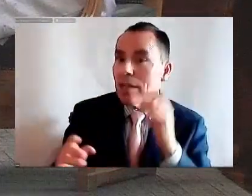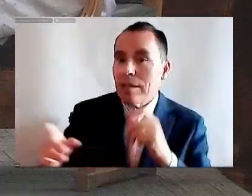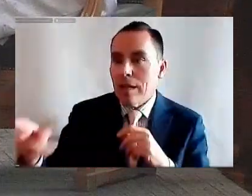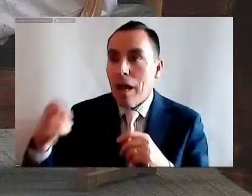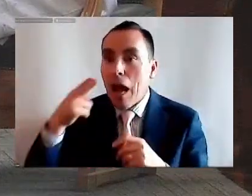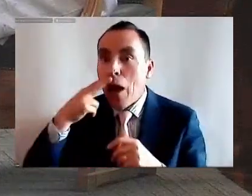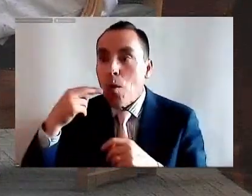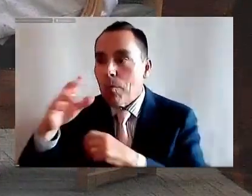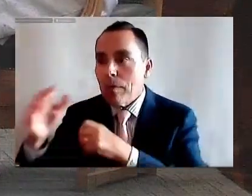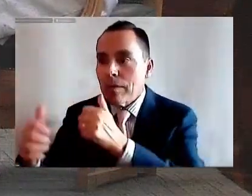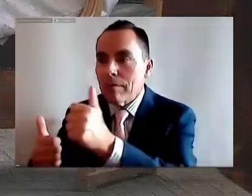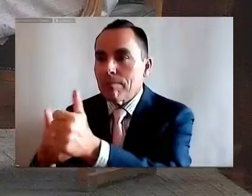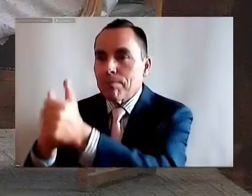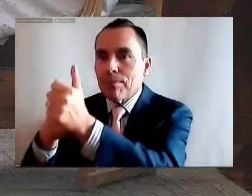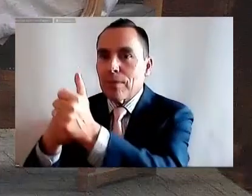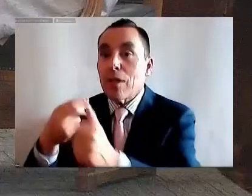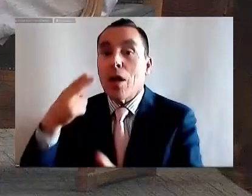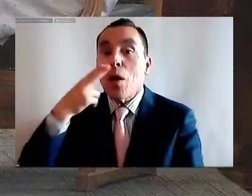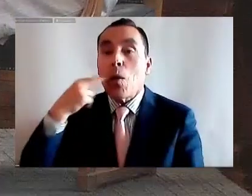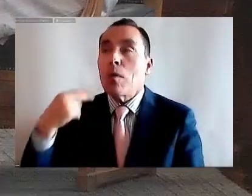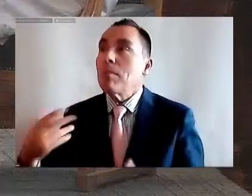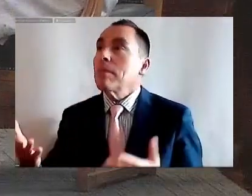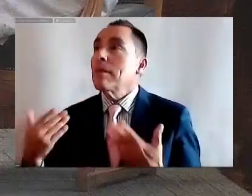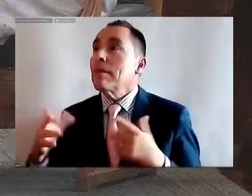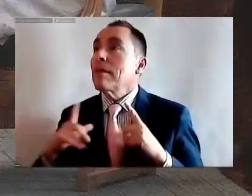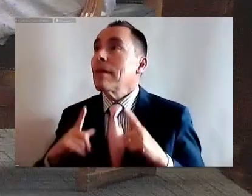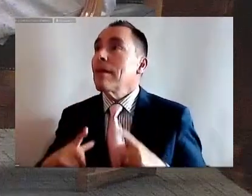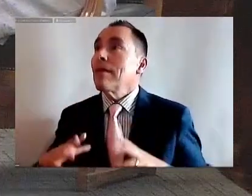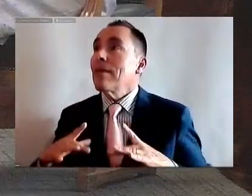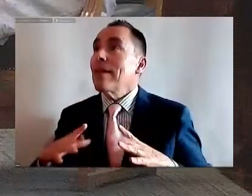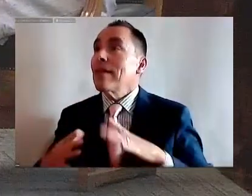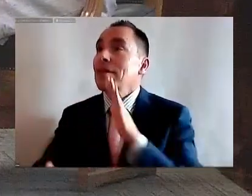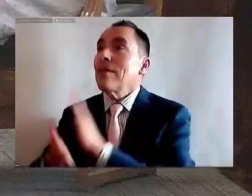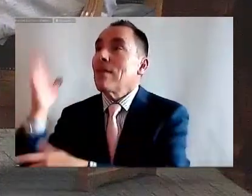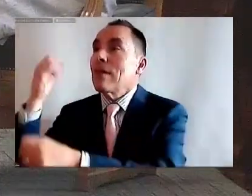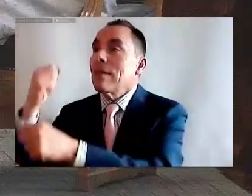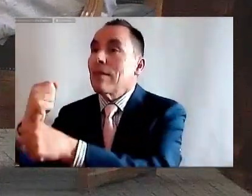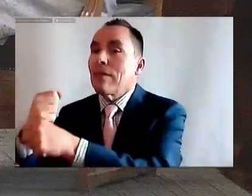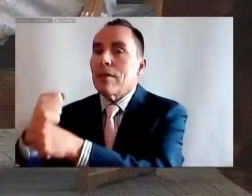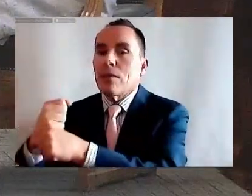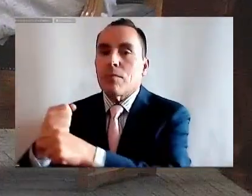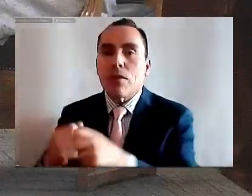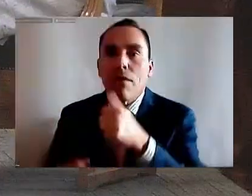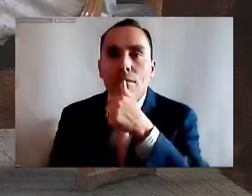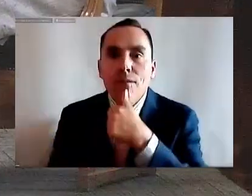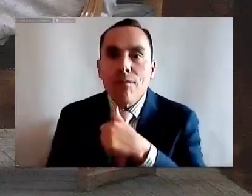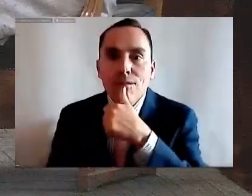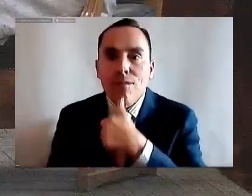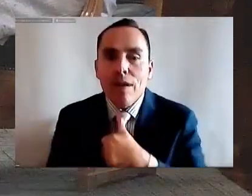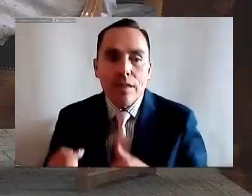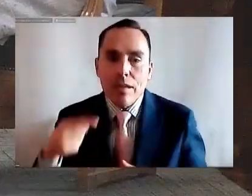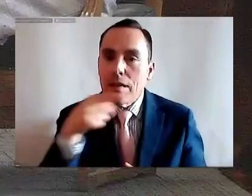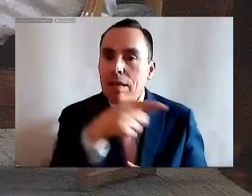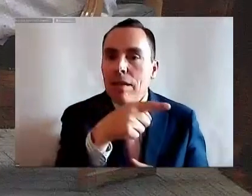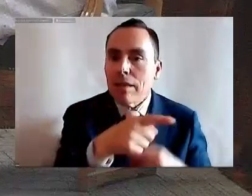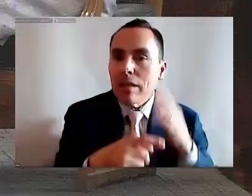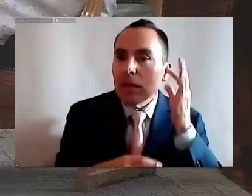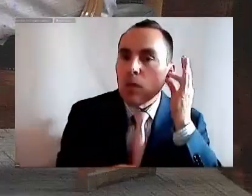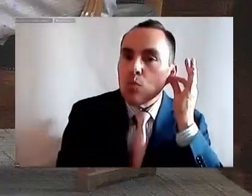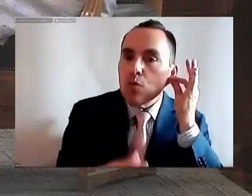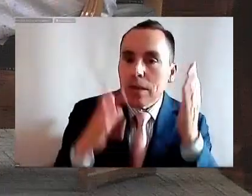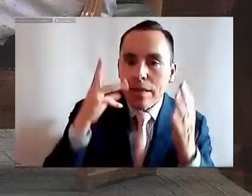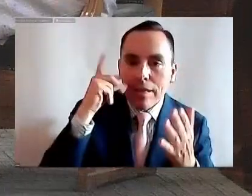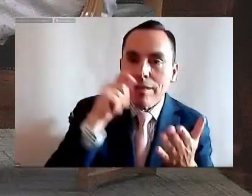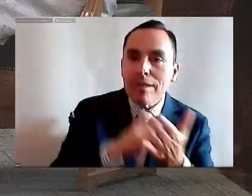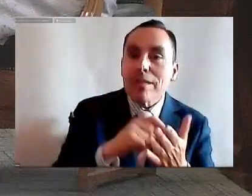lograron que el hombre estuviera tranquilo, feliz y pudiera salir a trabajar. Y falta esa parte que yo creo que... Y ese fallo muy bonito de Concepción,